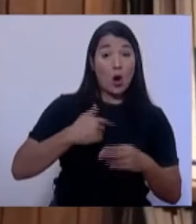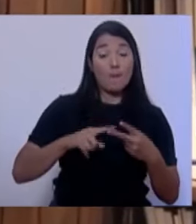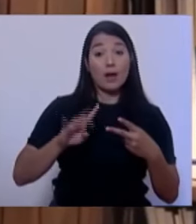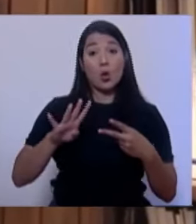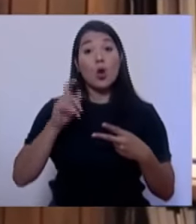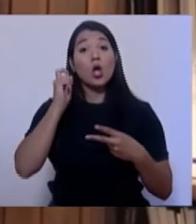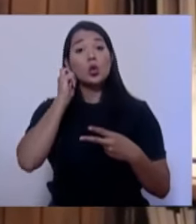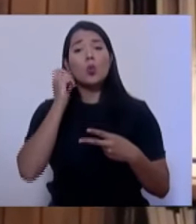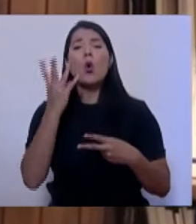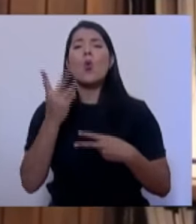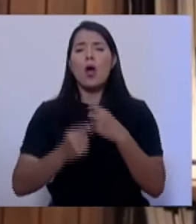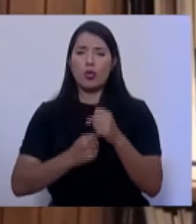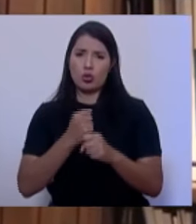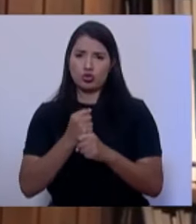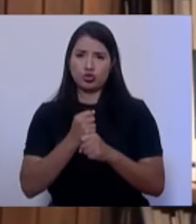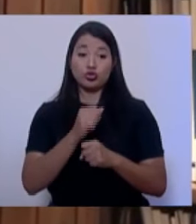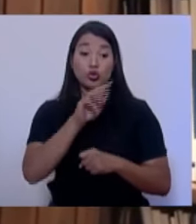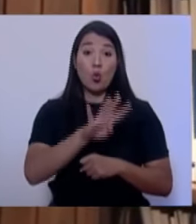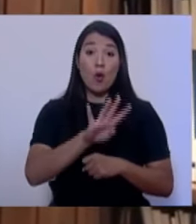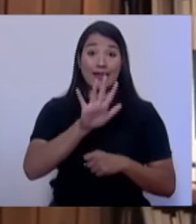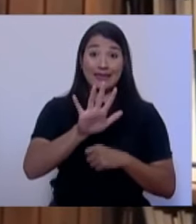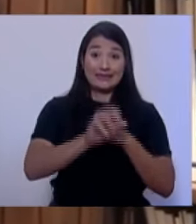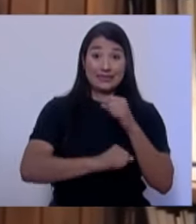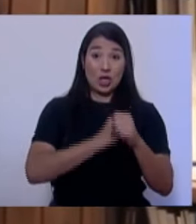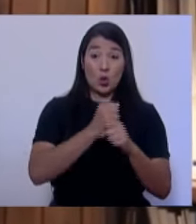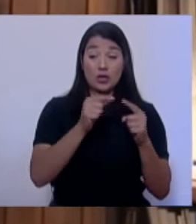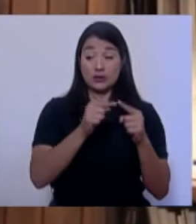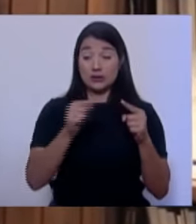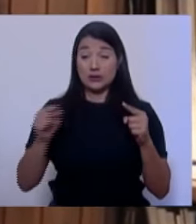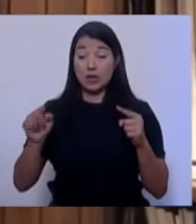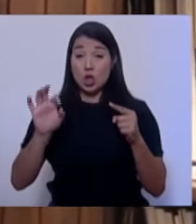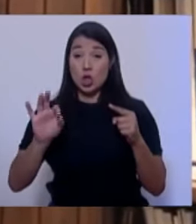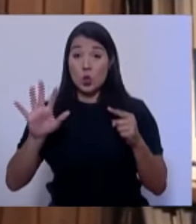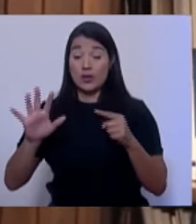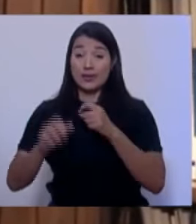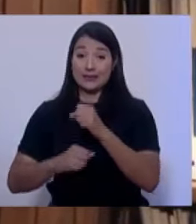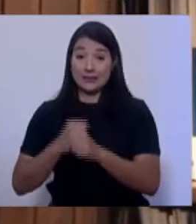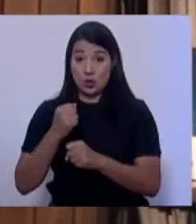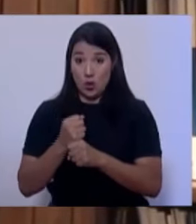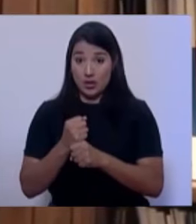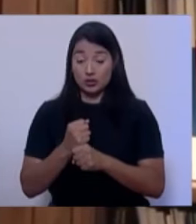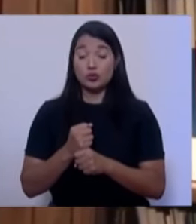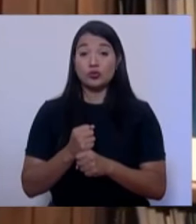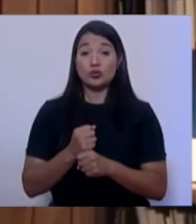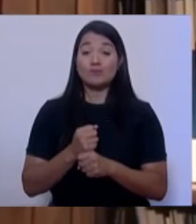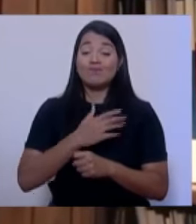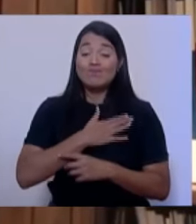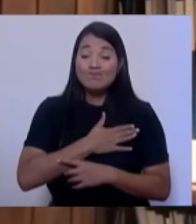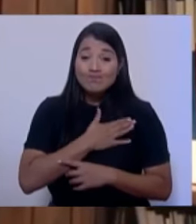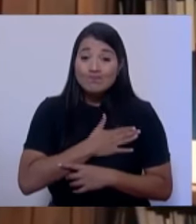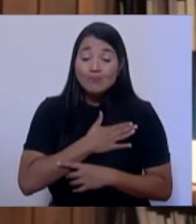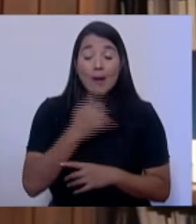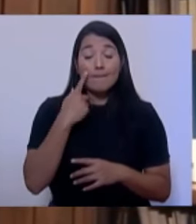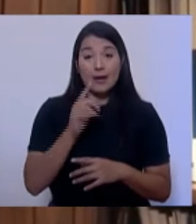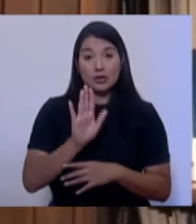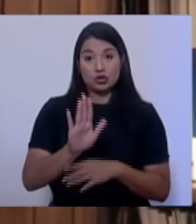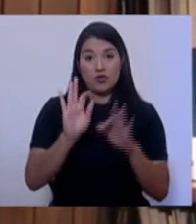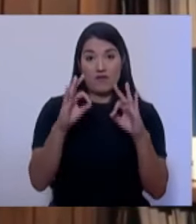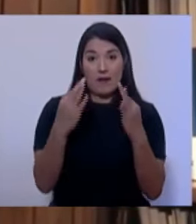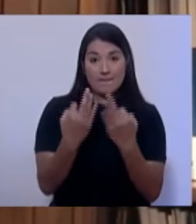mujeres, con un rango de edad desde los 45 hasta los 95 años. Nuestras condolencias a